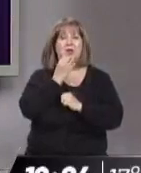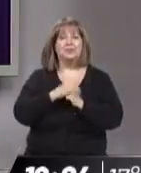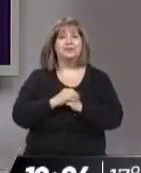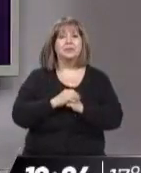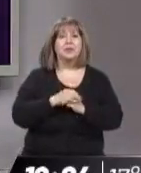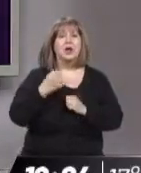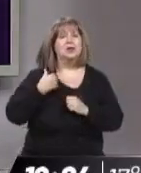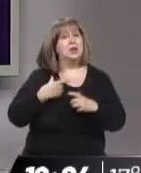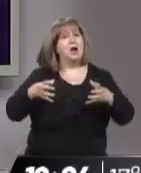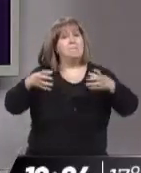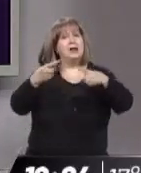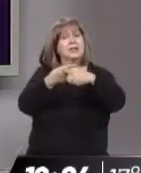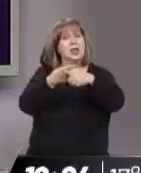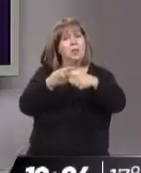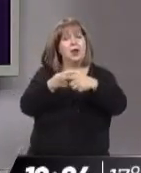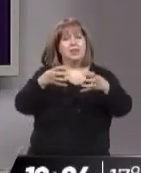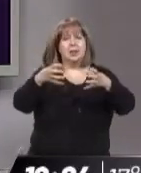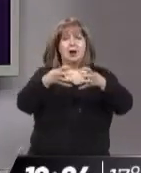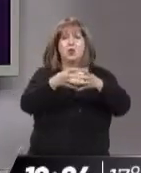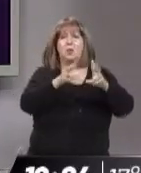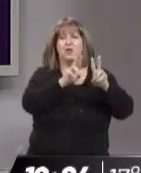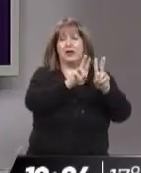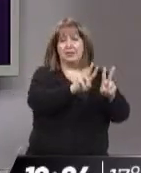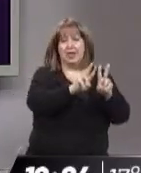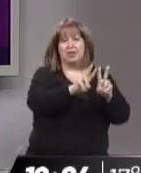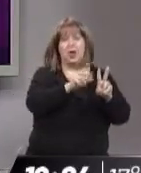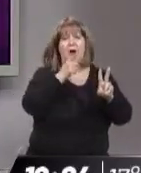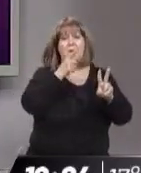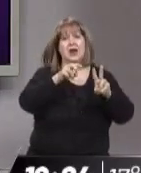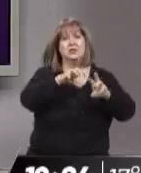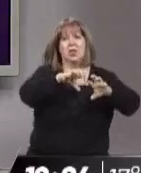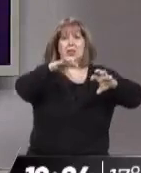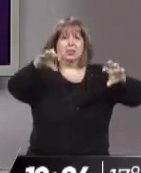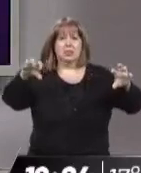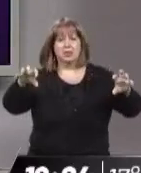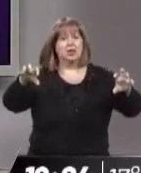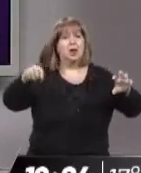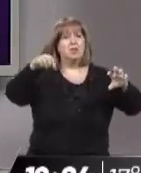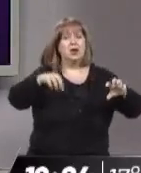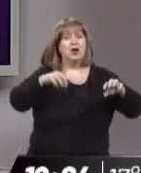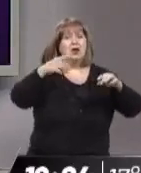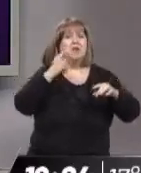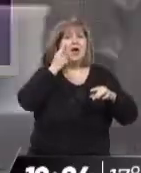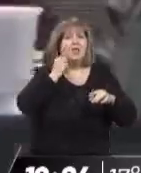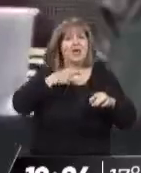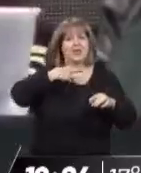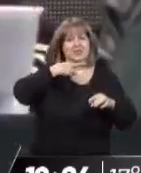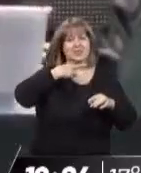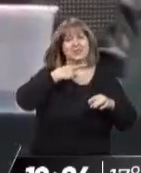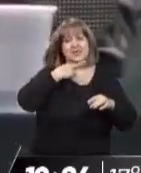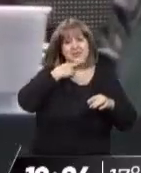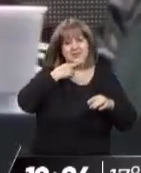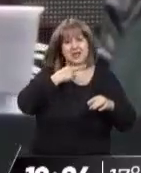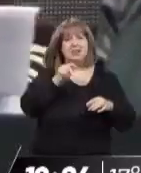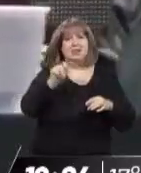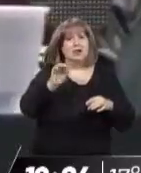El Frente de Todos mostró una fuerte desunión en este día 17 de octubre, en la jornada de la lealtad peronista. ¿Por qué? Porque hubo distintos actos.